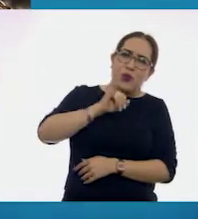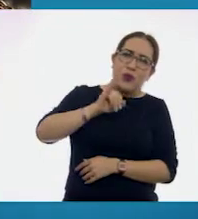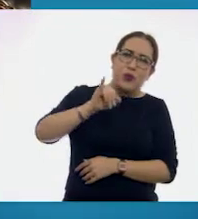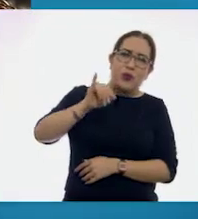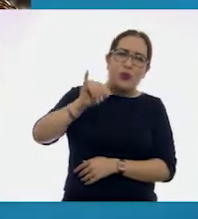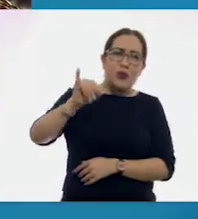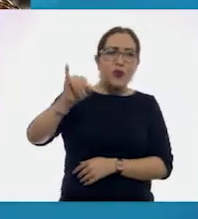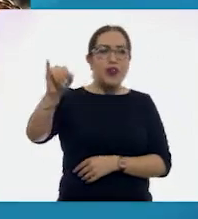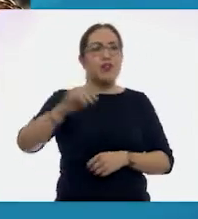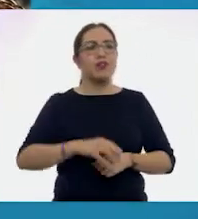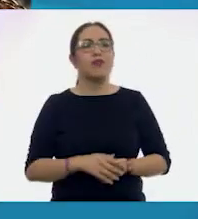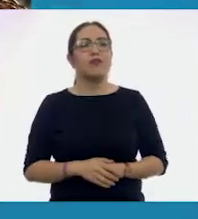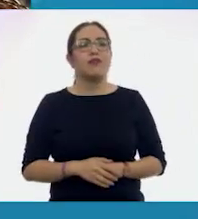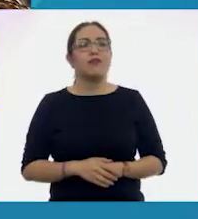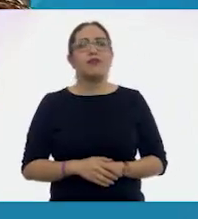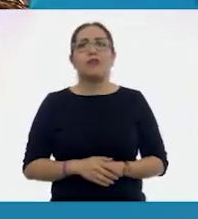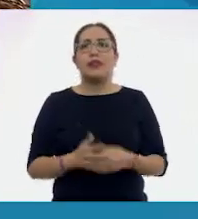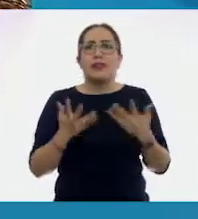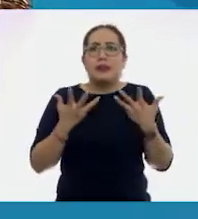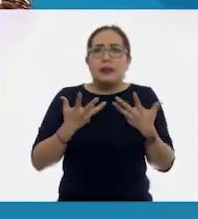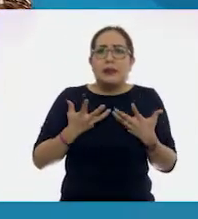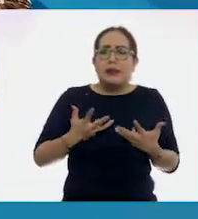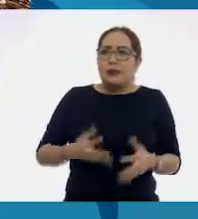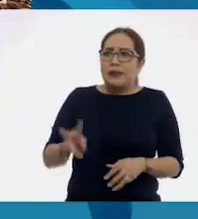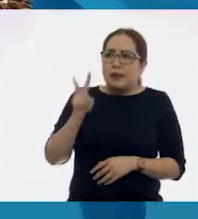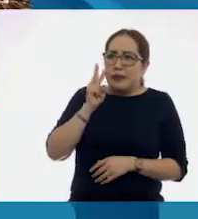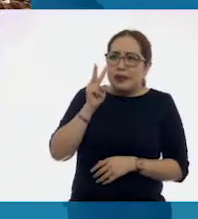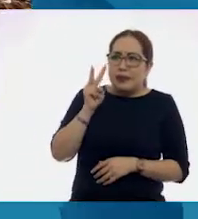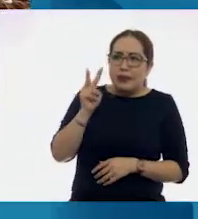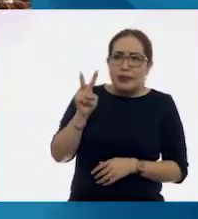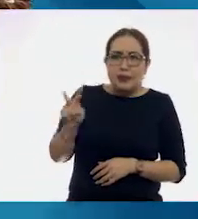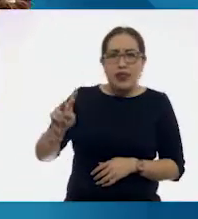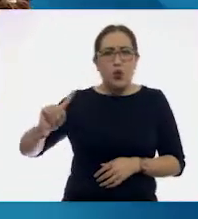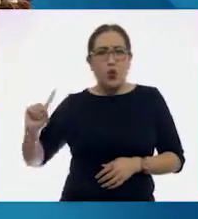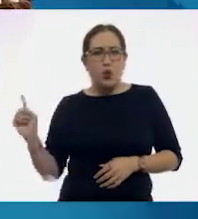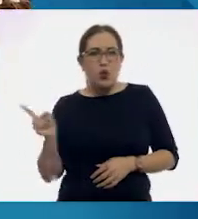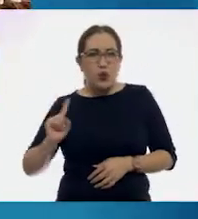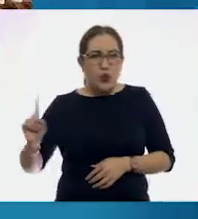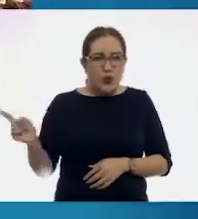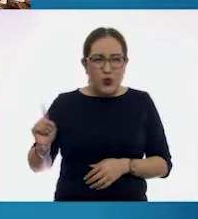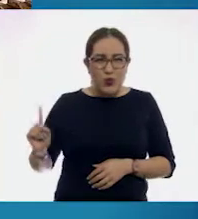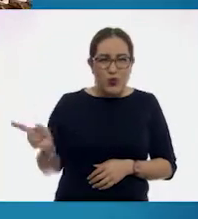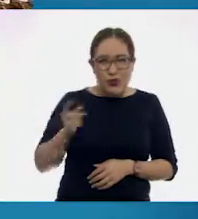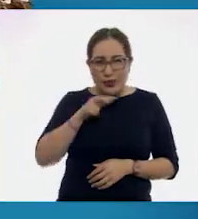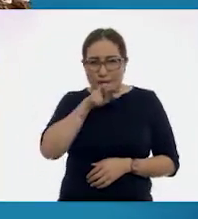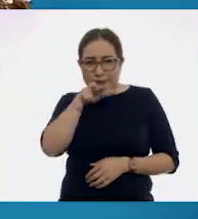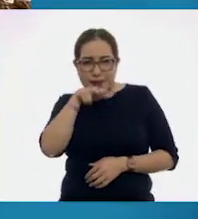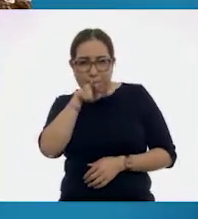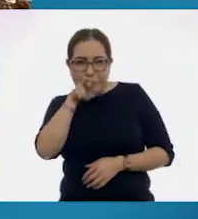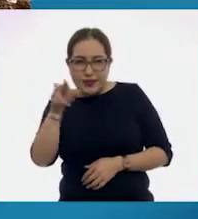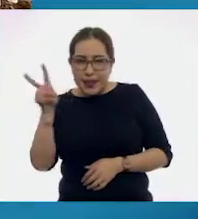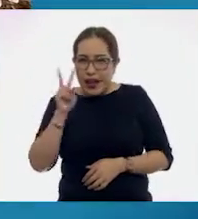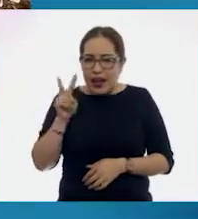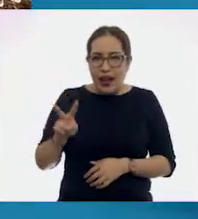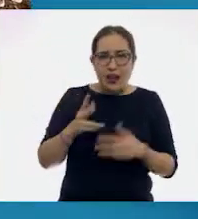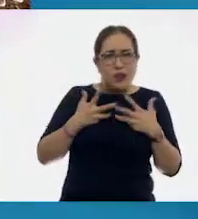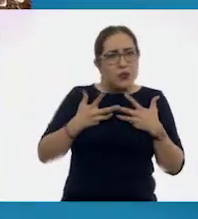Ay, qué susto le dio la cascabel con sus